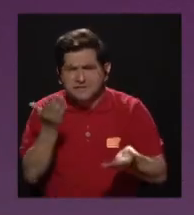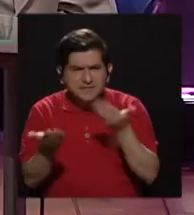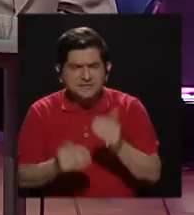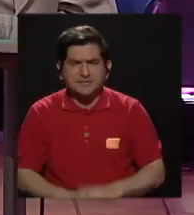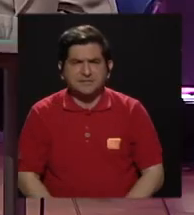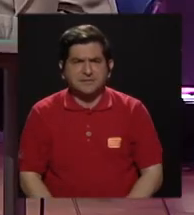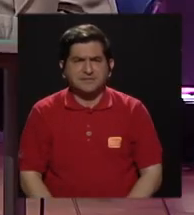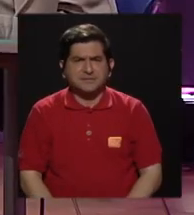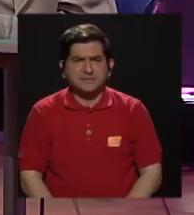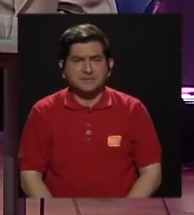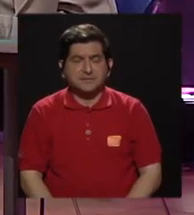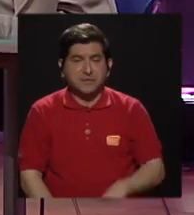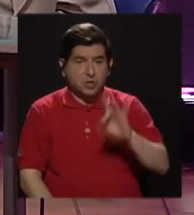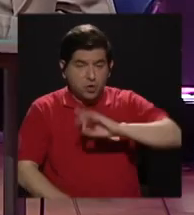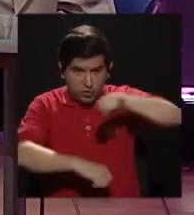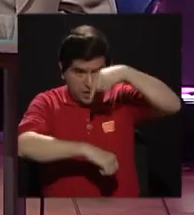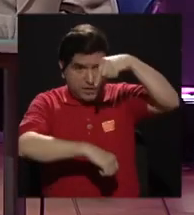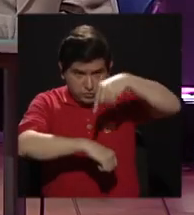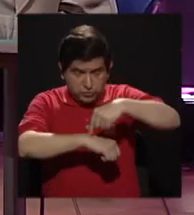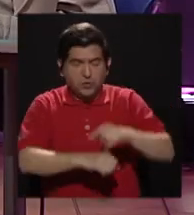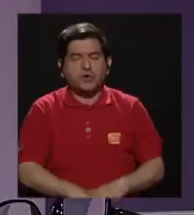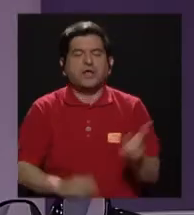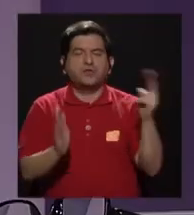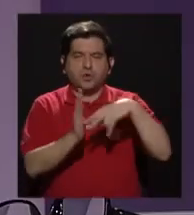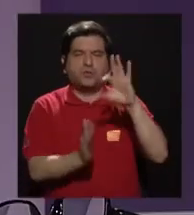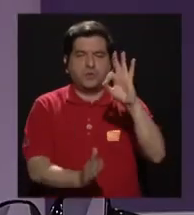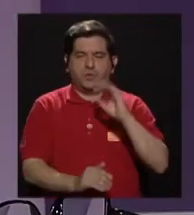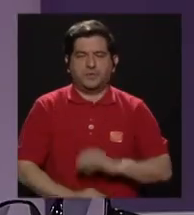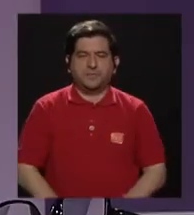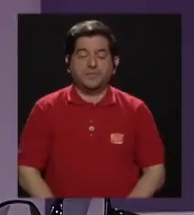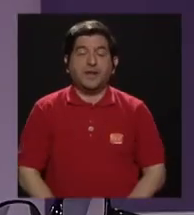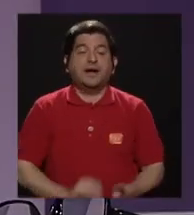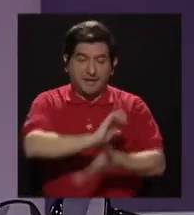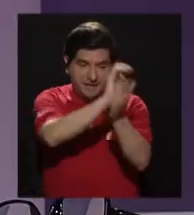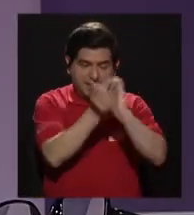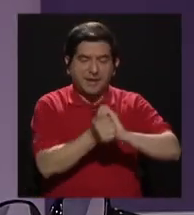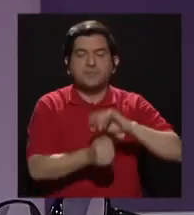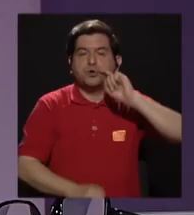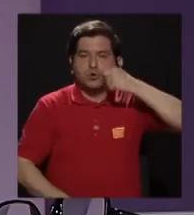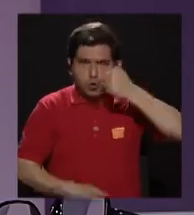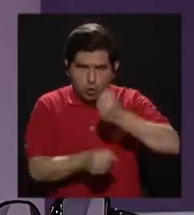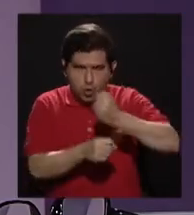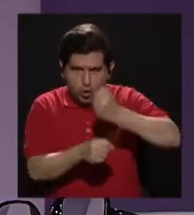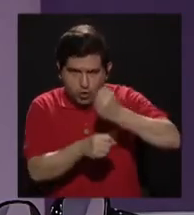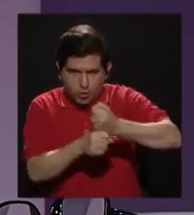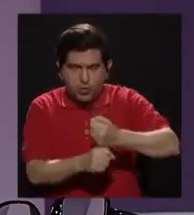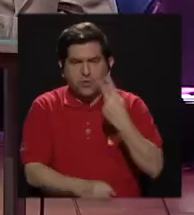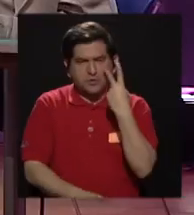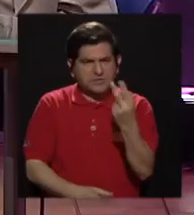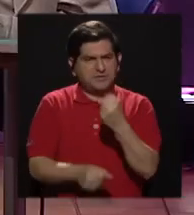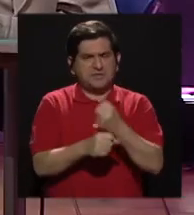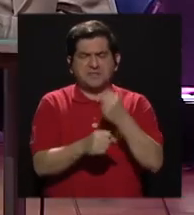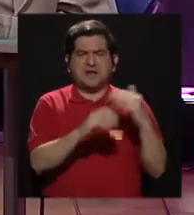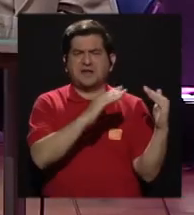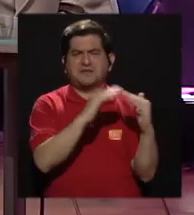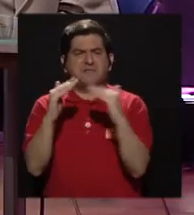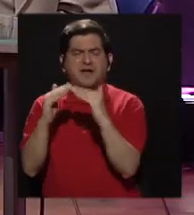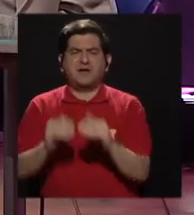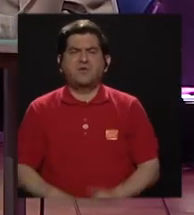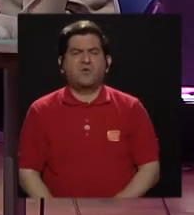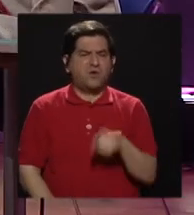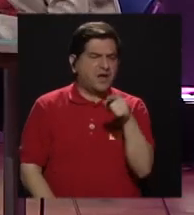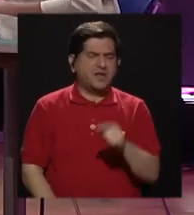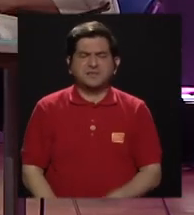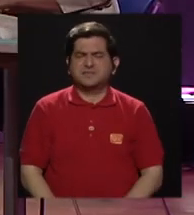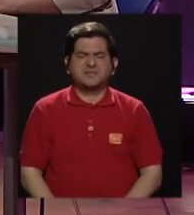cambios. Lo de las 8 horas laborales. 2009. Modificaciones en el código de trabajo, porque se veía el trabajo doméstico como un oficio, no